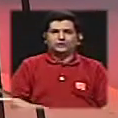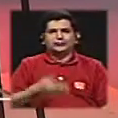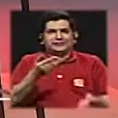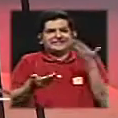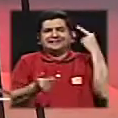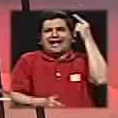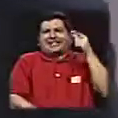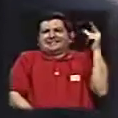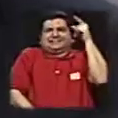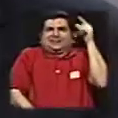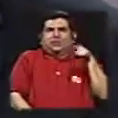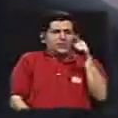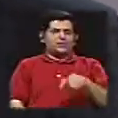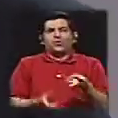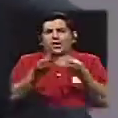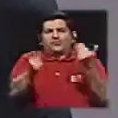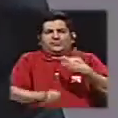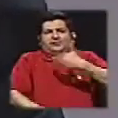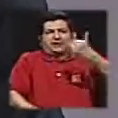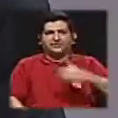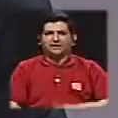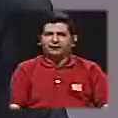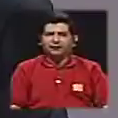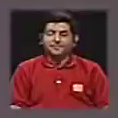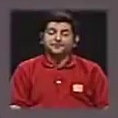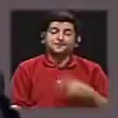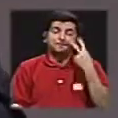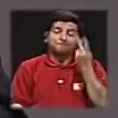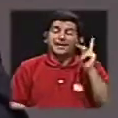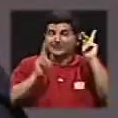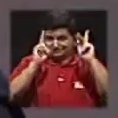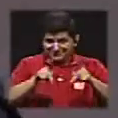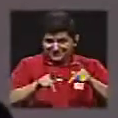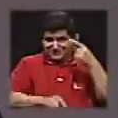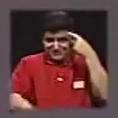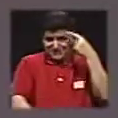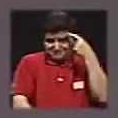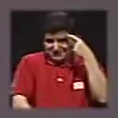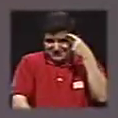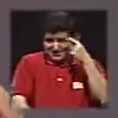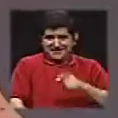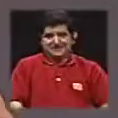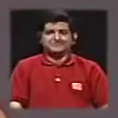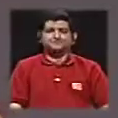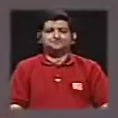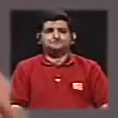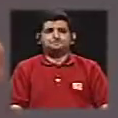que es lógico el desenlace que tuvo? Mire, la gente que piensa